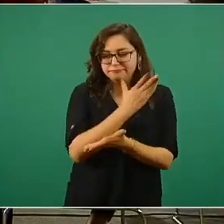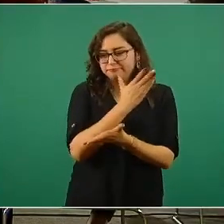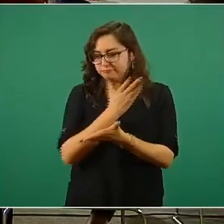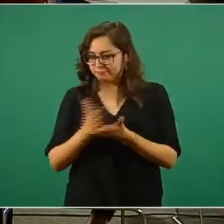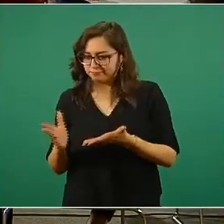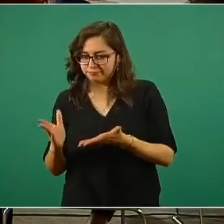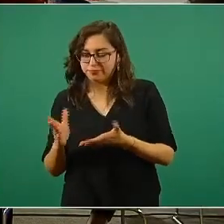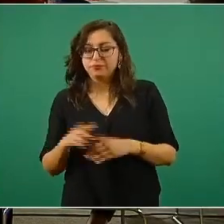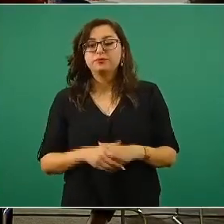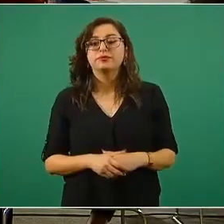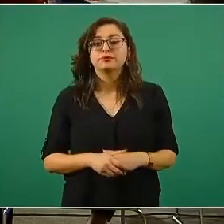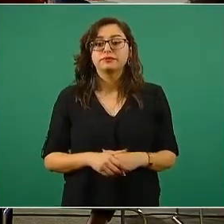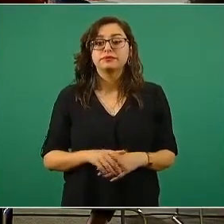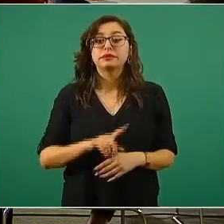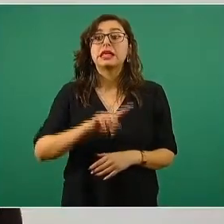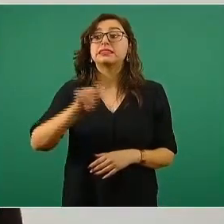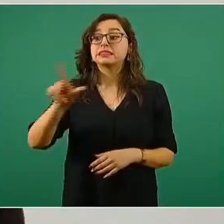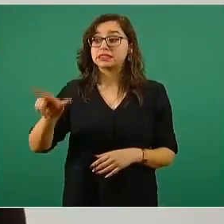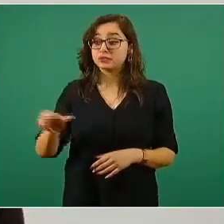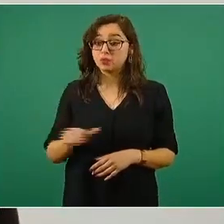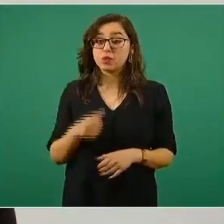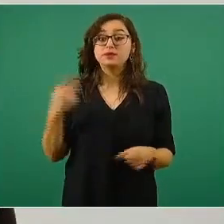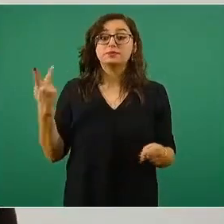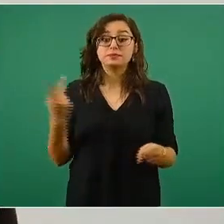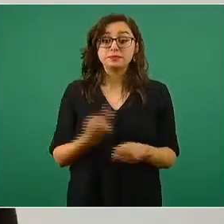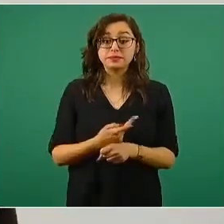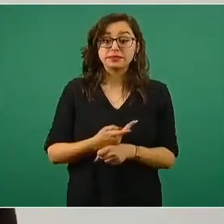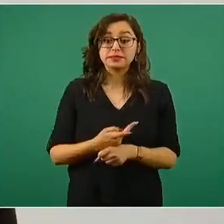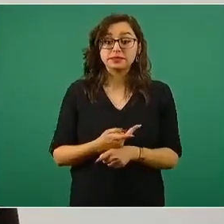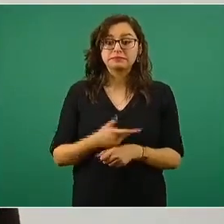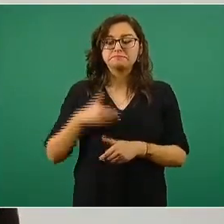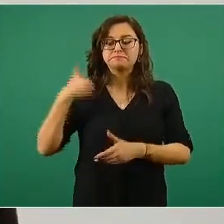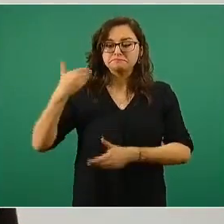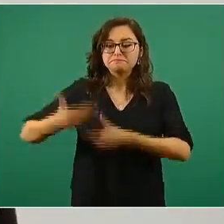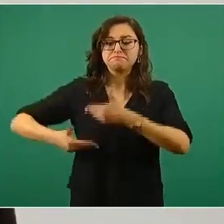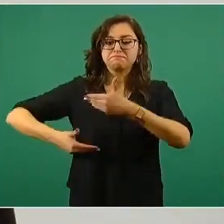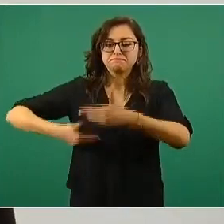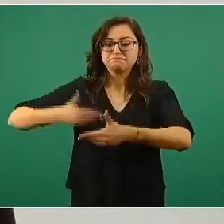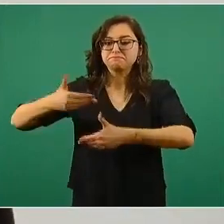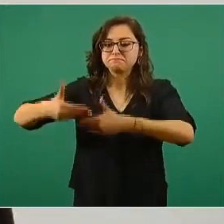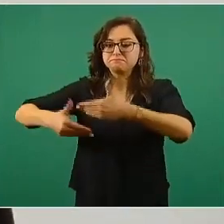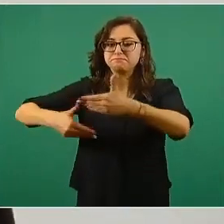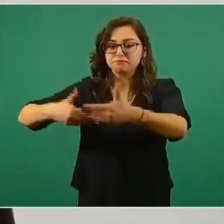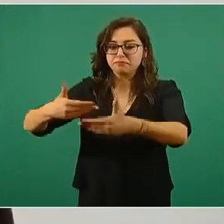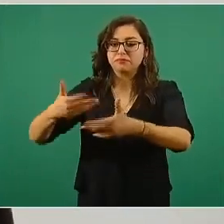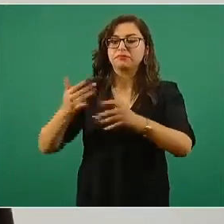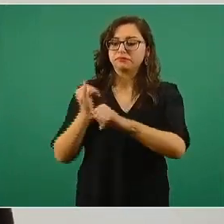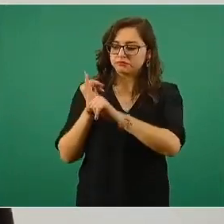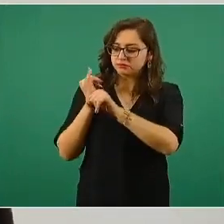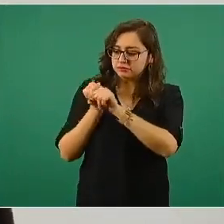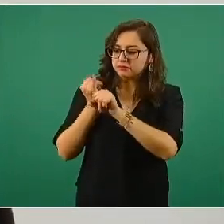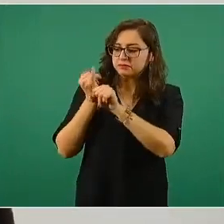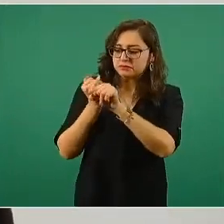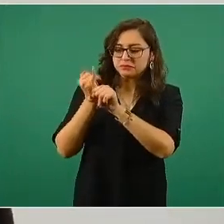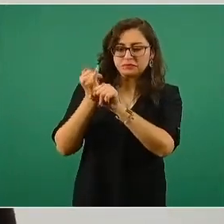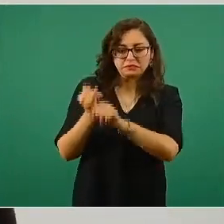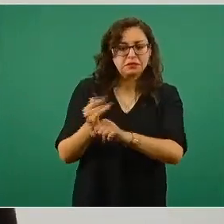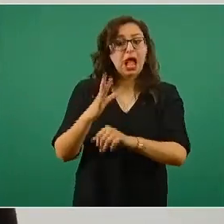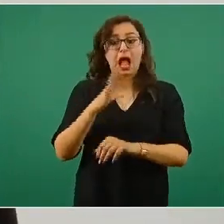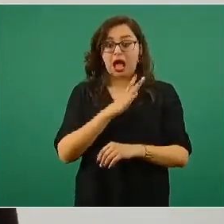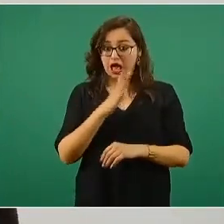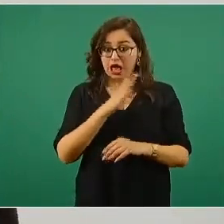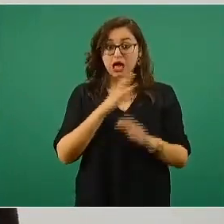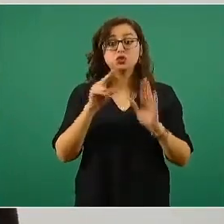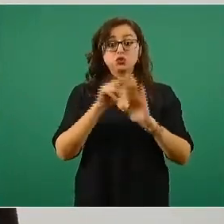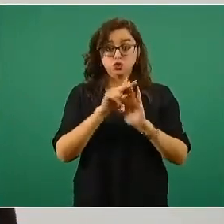de clasificación. Lo que ocurre después y en el transcurso del tiempo es algo que además está normado,